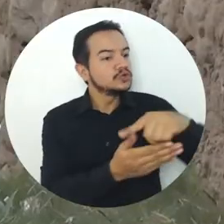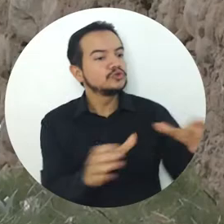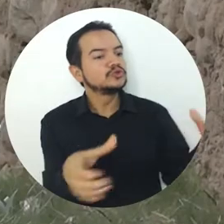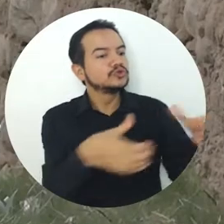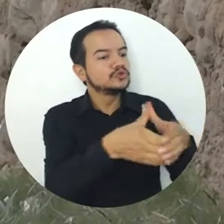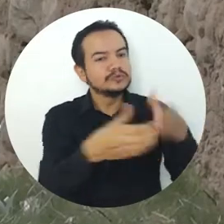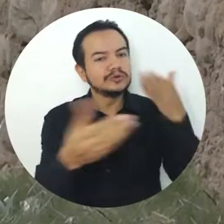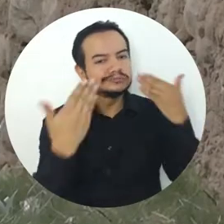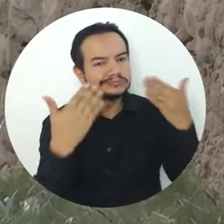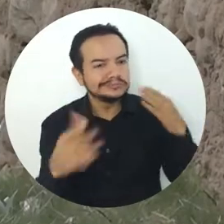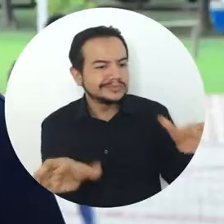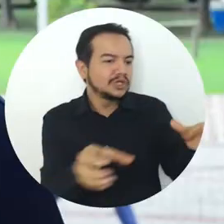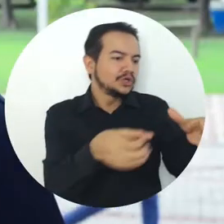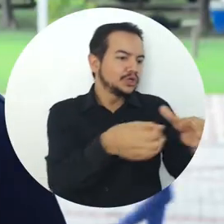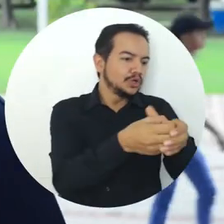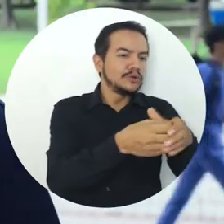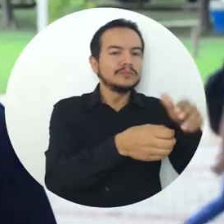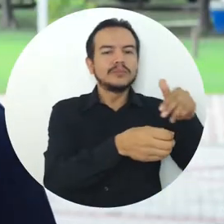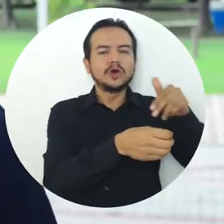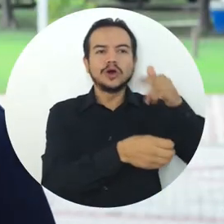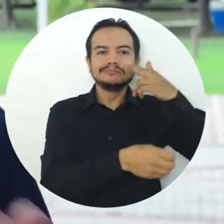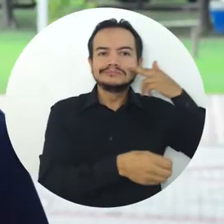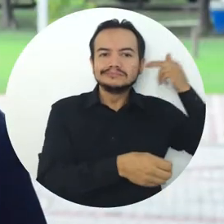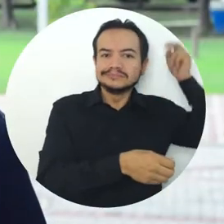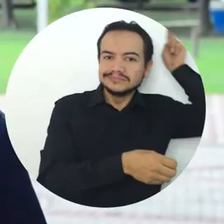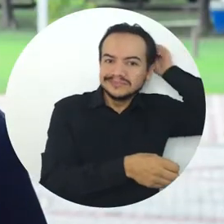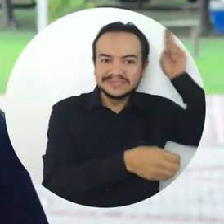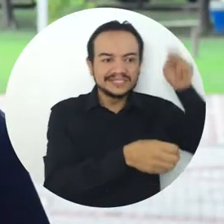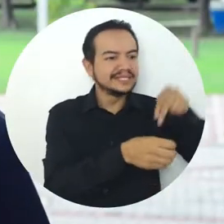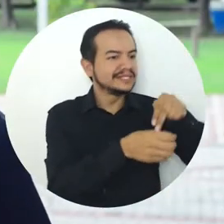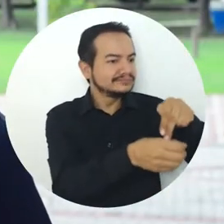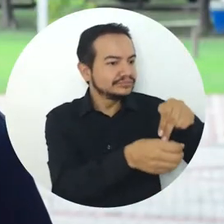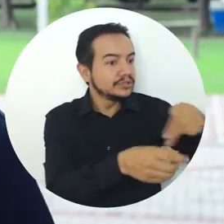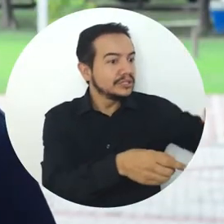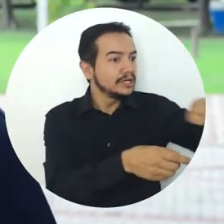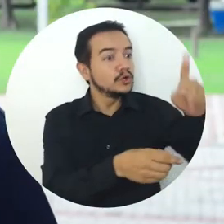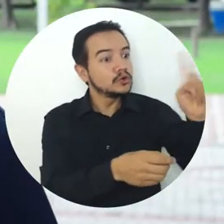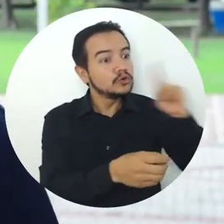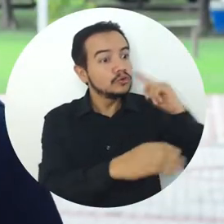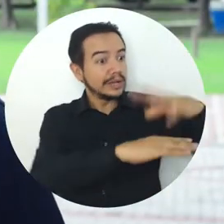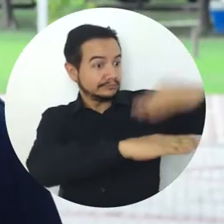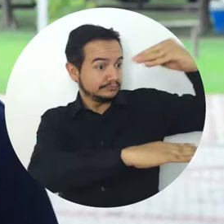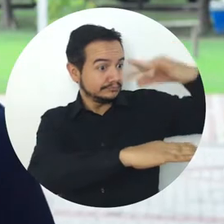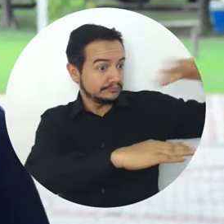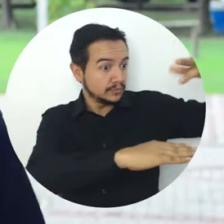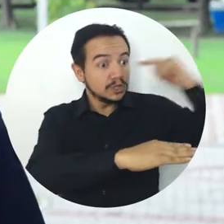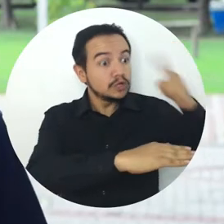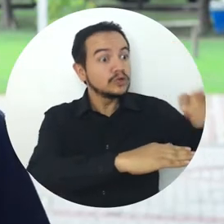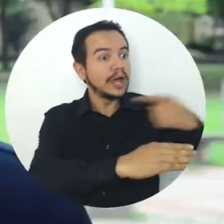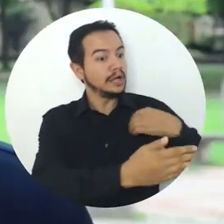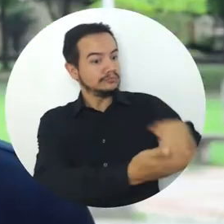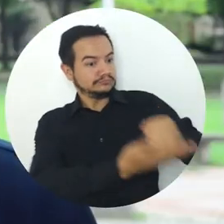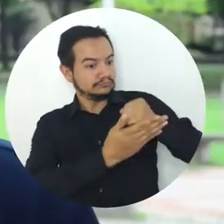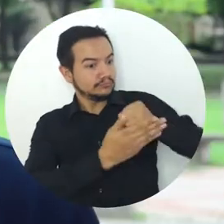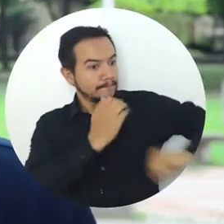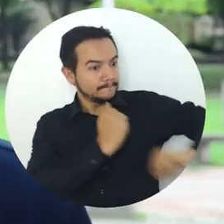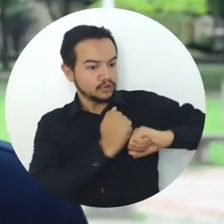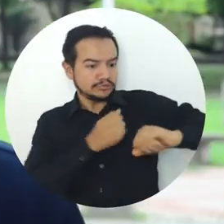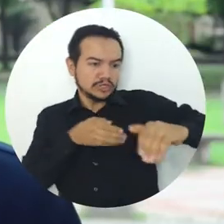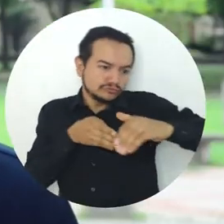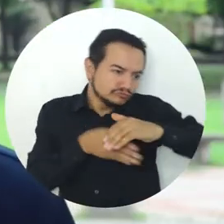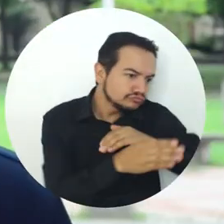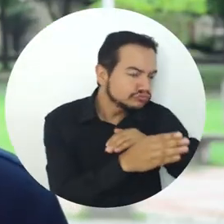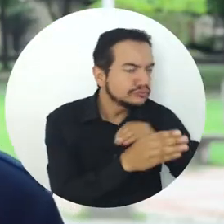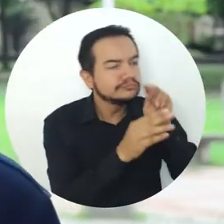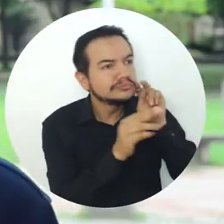tanto indígenas como campesinos, quienes son los que nos han abierto las puertas dentro de la Sierra Nevada de Santa Marta para trabajar con ellos, para poder llegar de